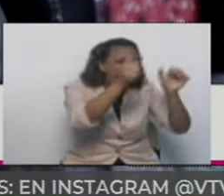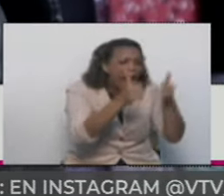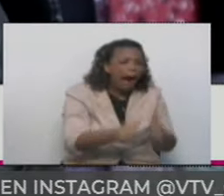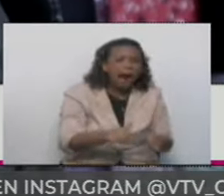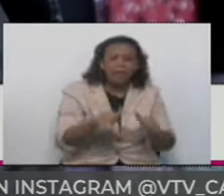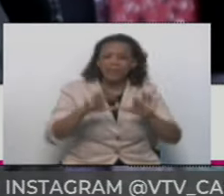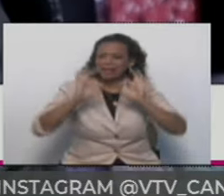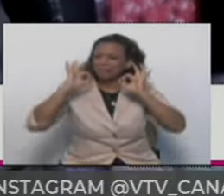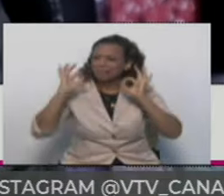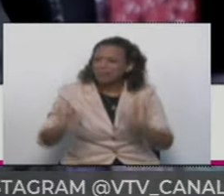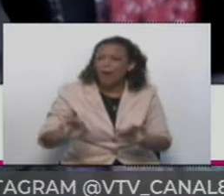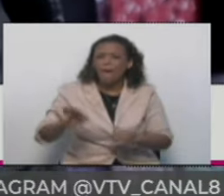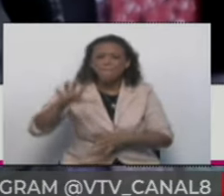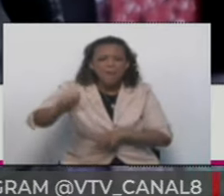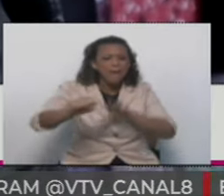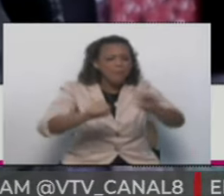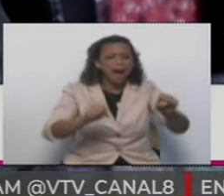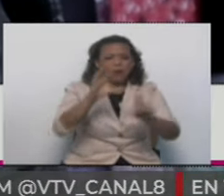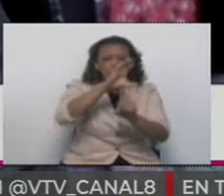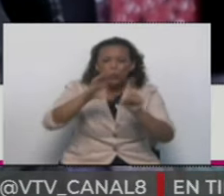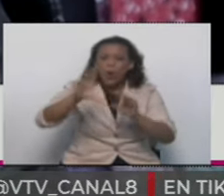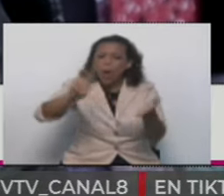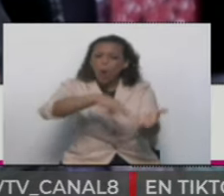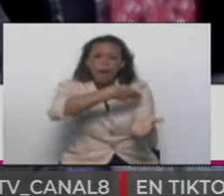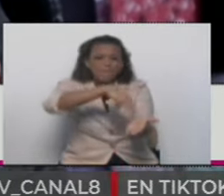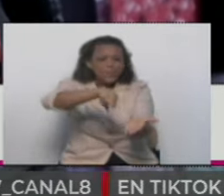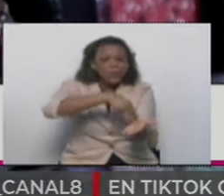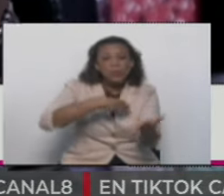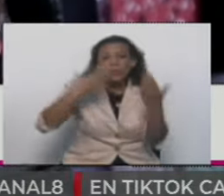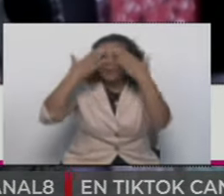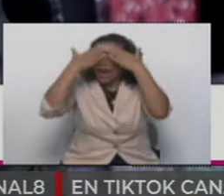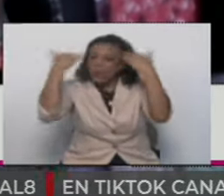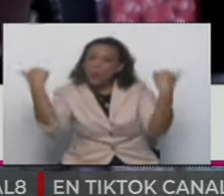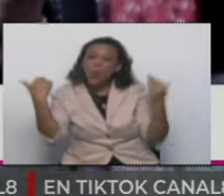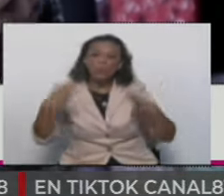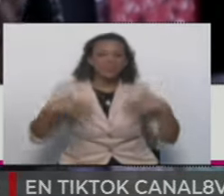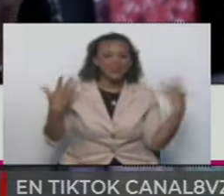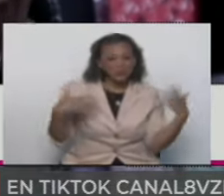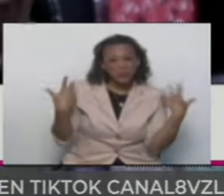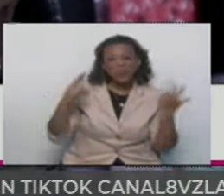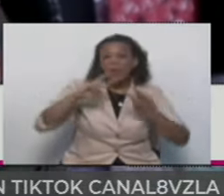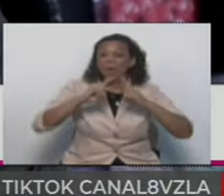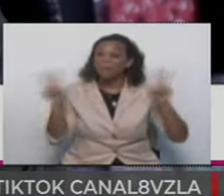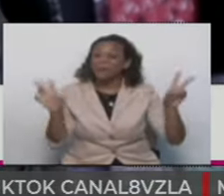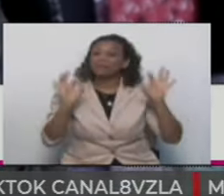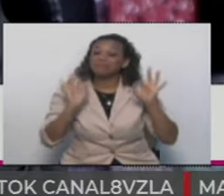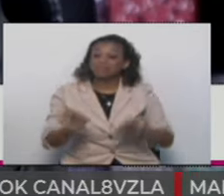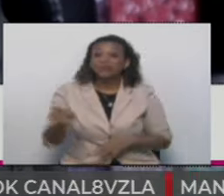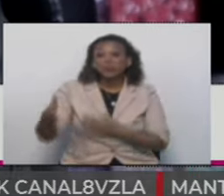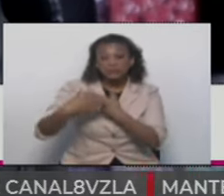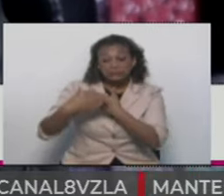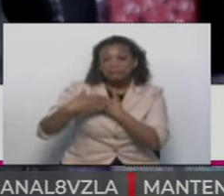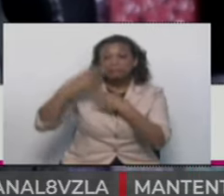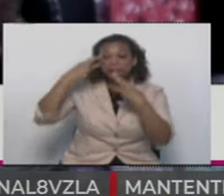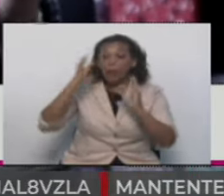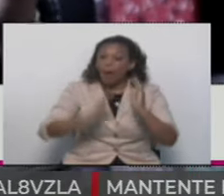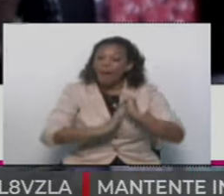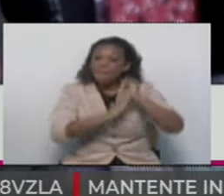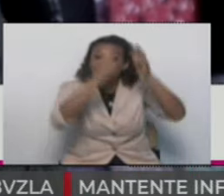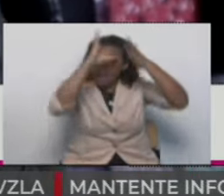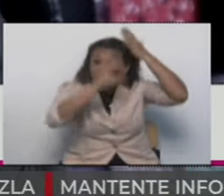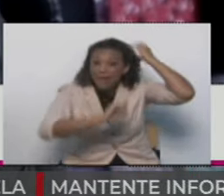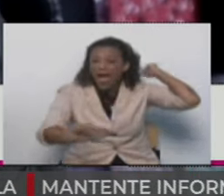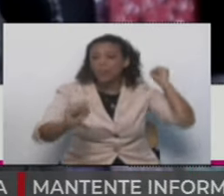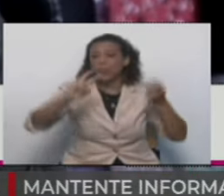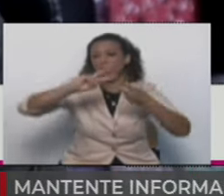toma general del país con la cultura, con la música, con el entretenimiento, con la diversión y con la paz. Usted ha sido siempre el embajador de la paz y